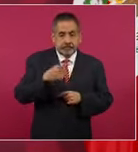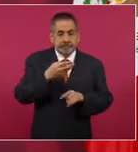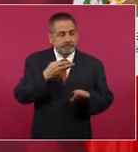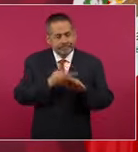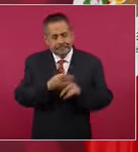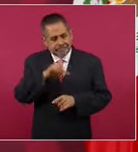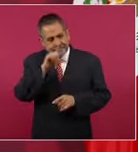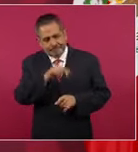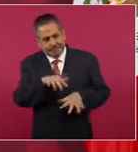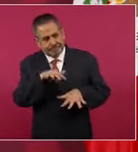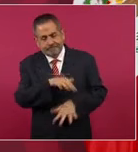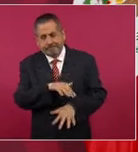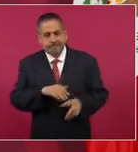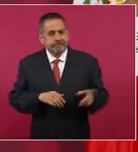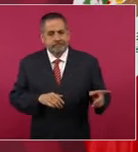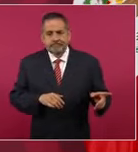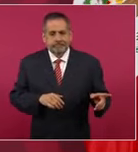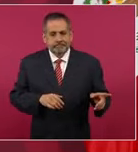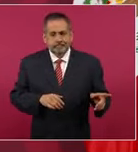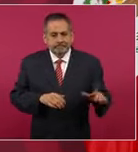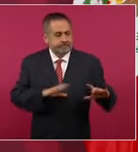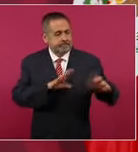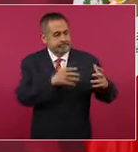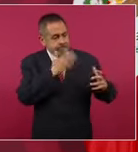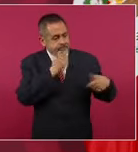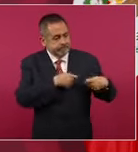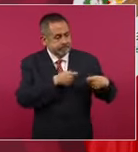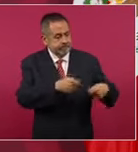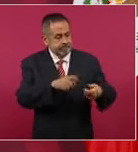decadente los conservadores.